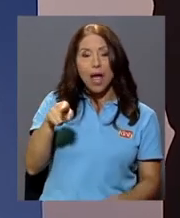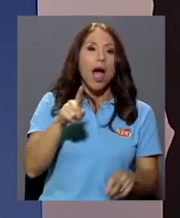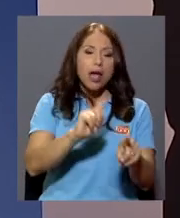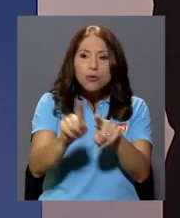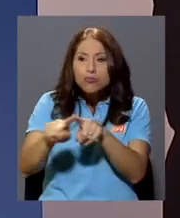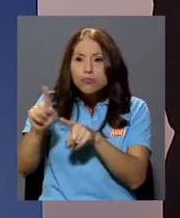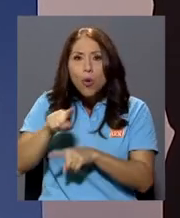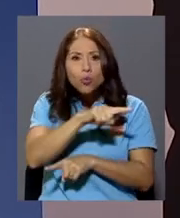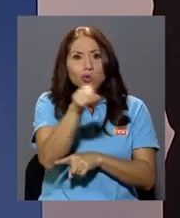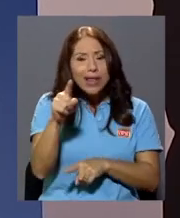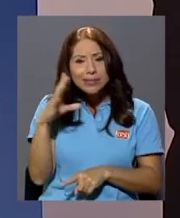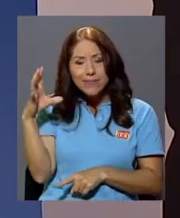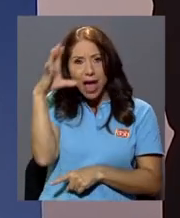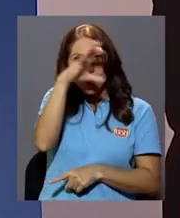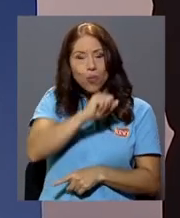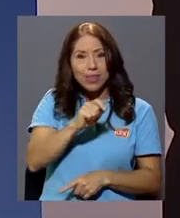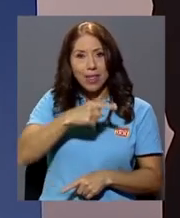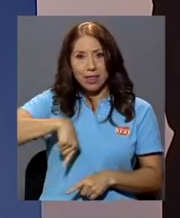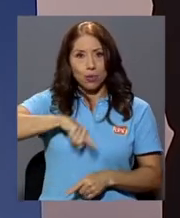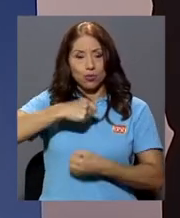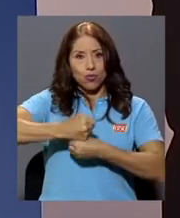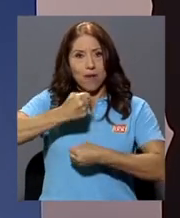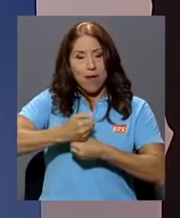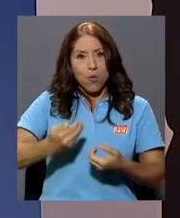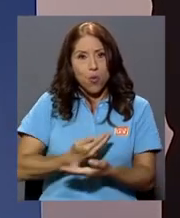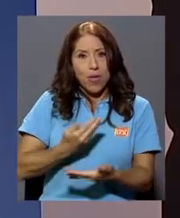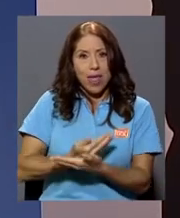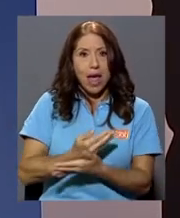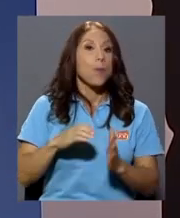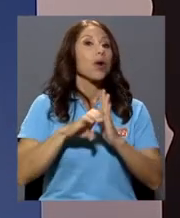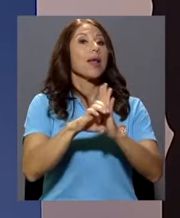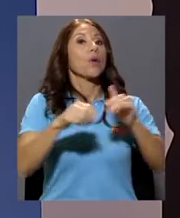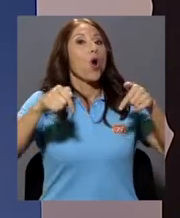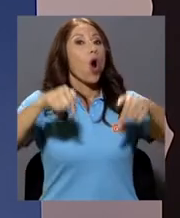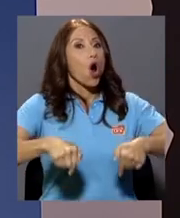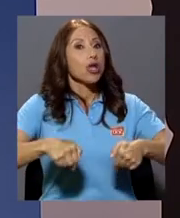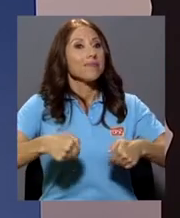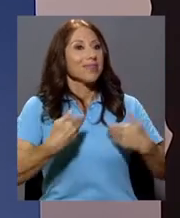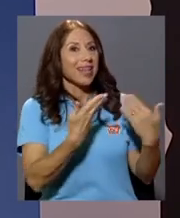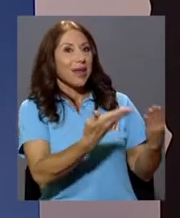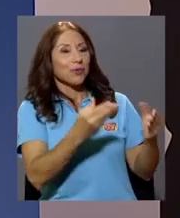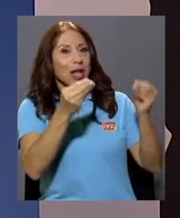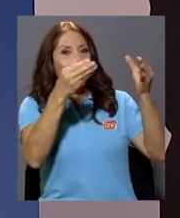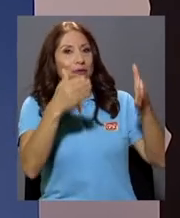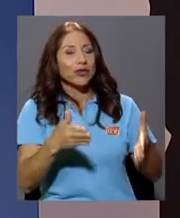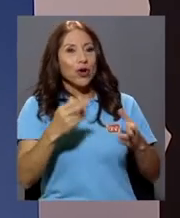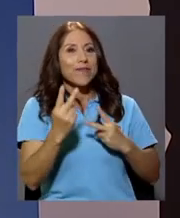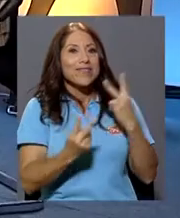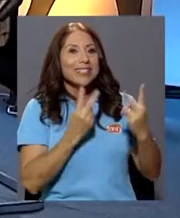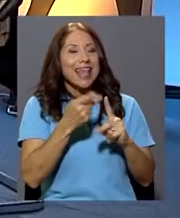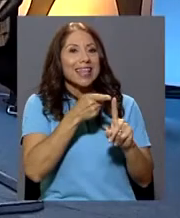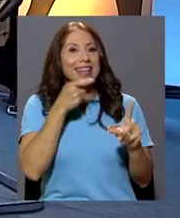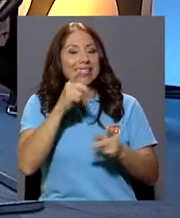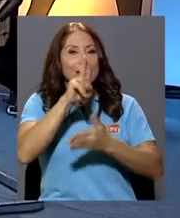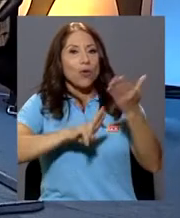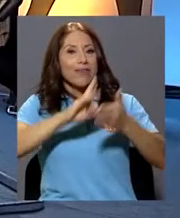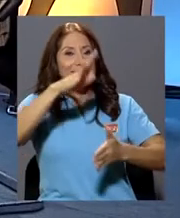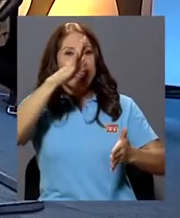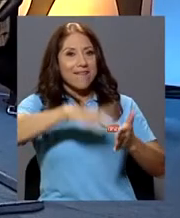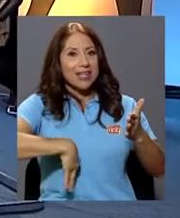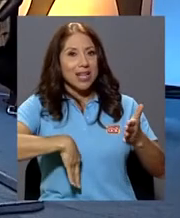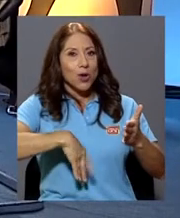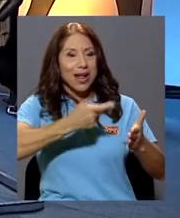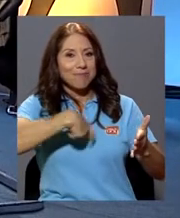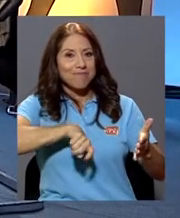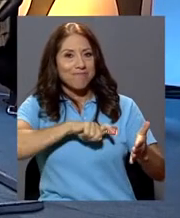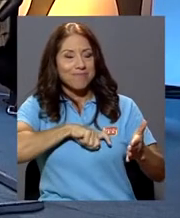encontrar ustedes las novedades que estamos haciendo, como hoy que tenemos a profesor visitante de la Universidad de Barcelona,